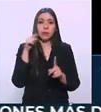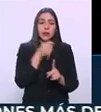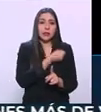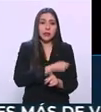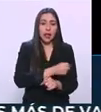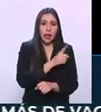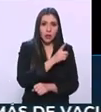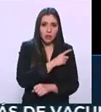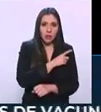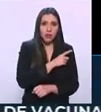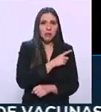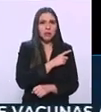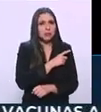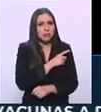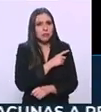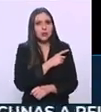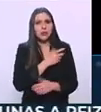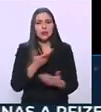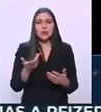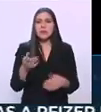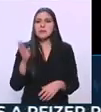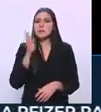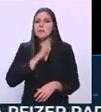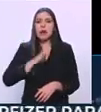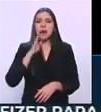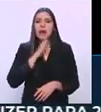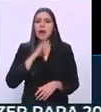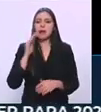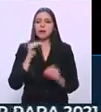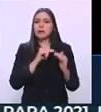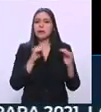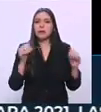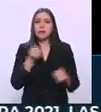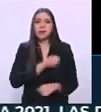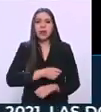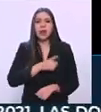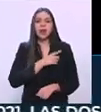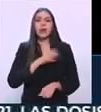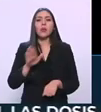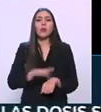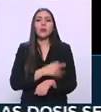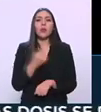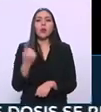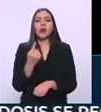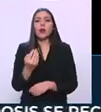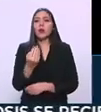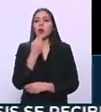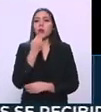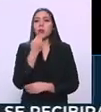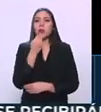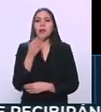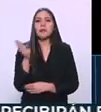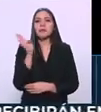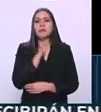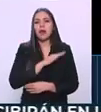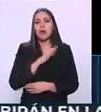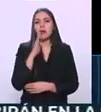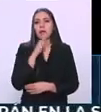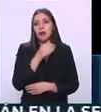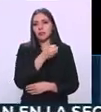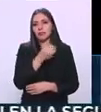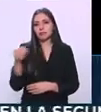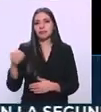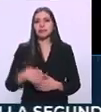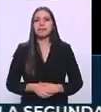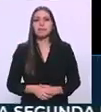en general bastante deficiente por mala alimentación. Y por ese es un gran tema, el tema de la